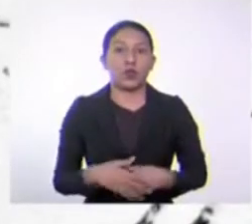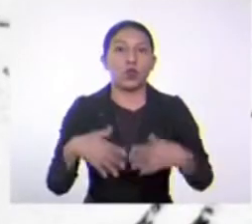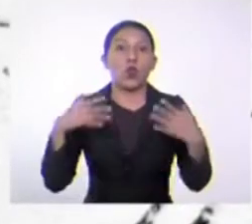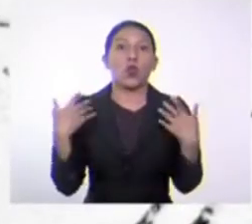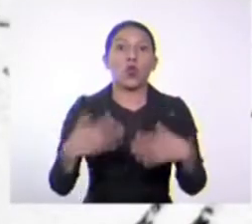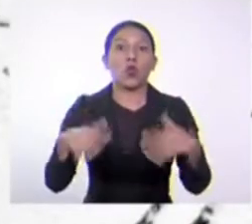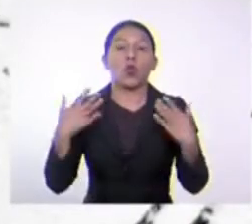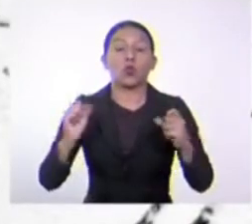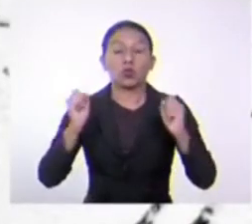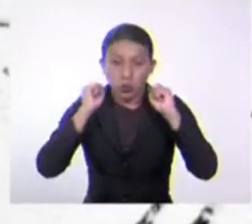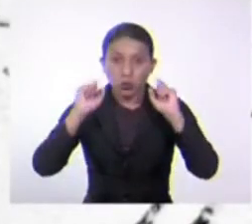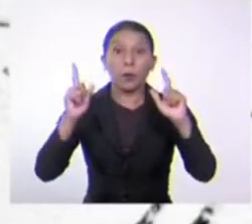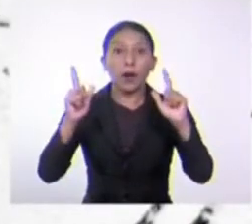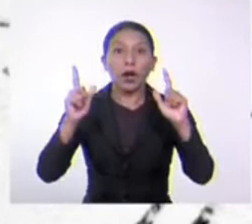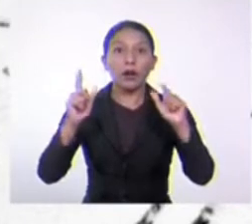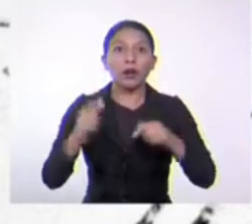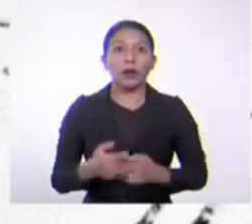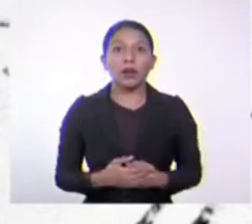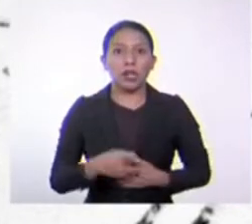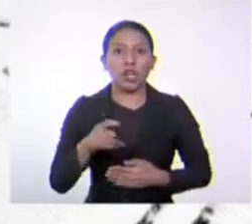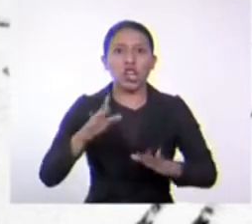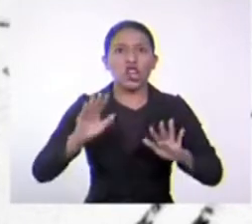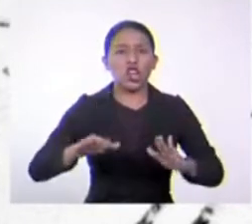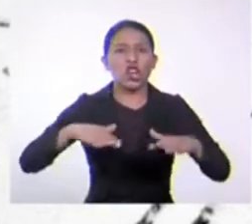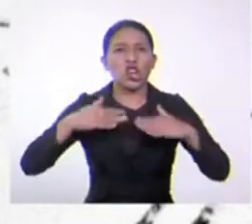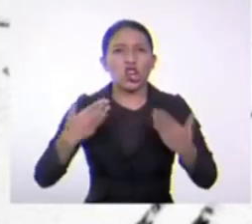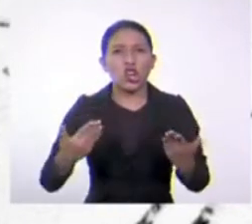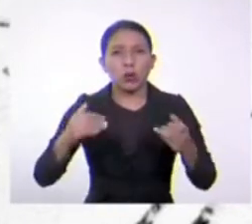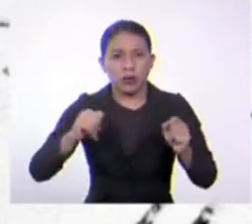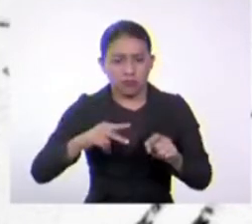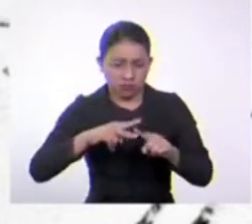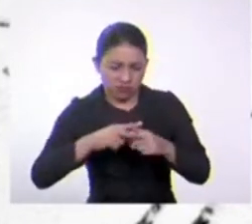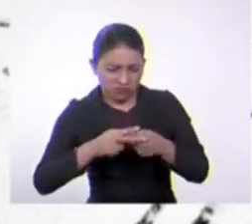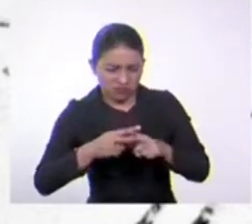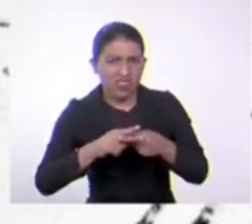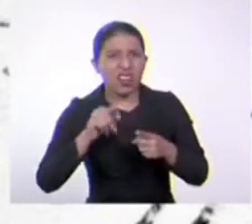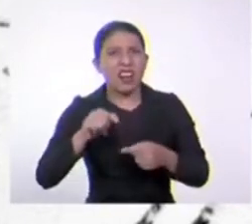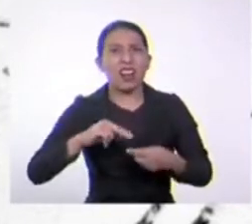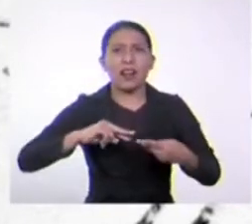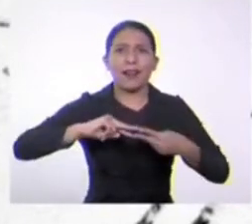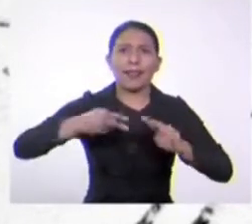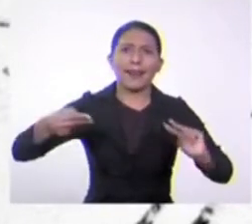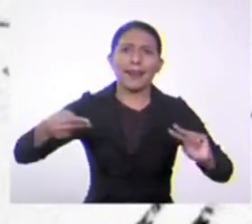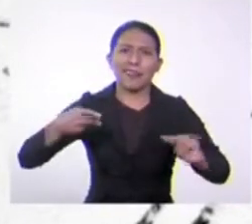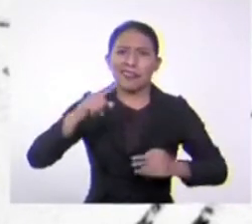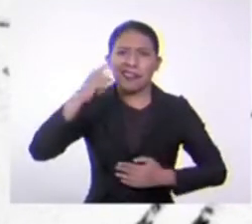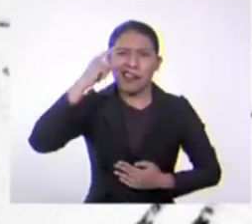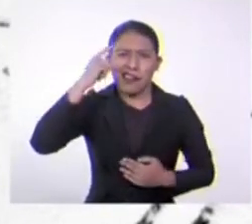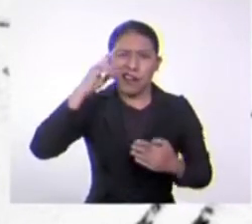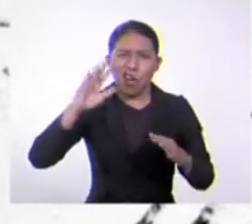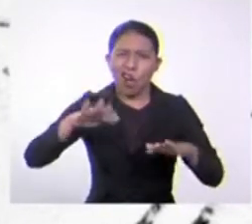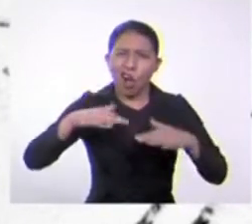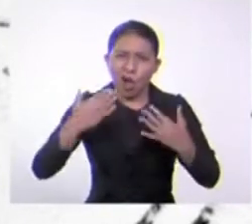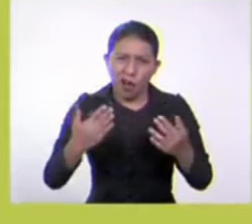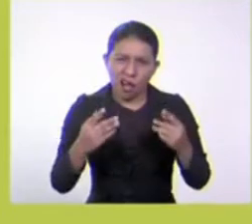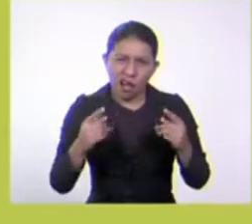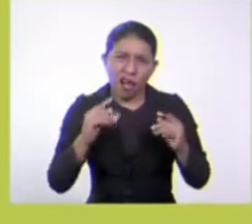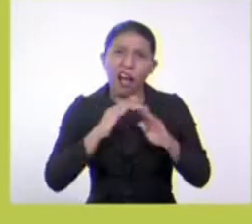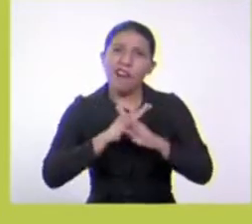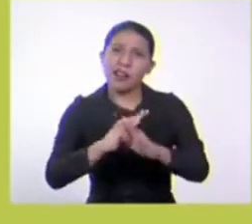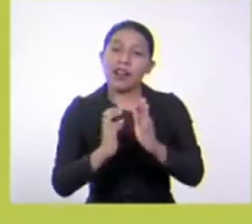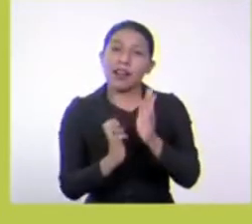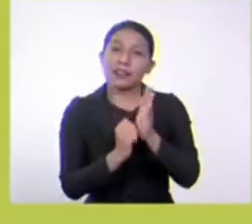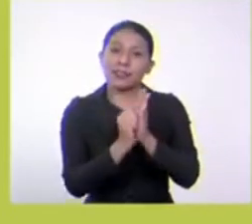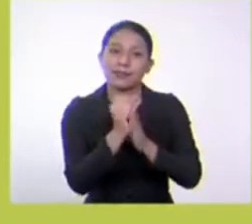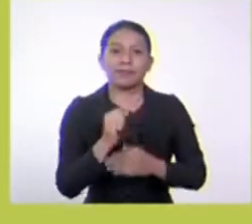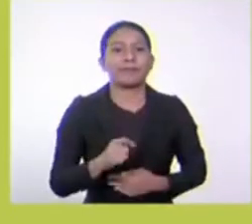descubierto un mecanismo de reparación del ADN, aunque no lo creas, una forma natural de evitar el cáncer.